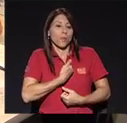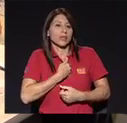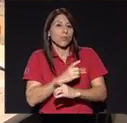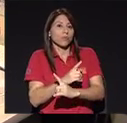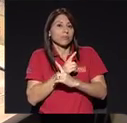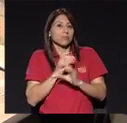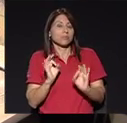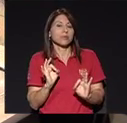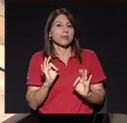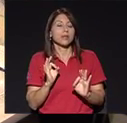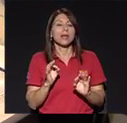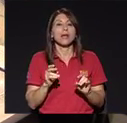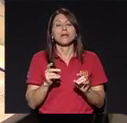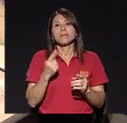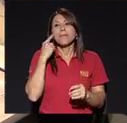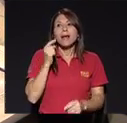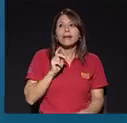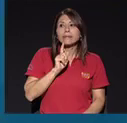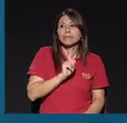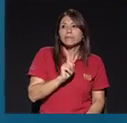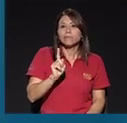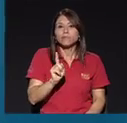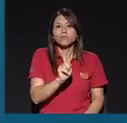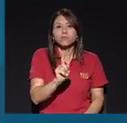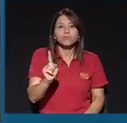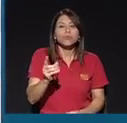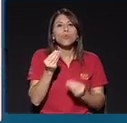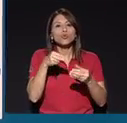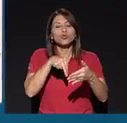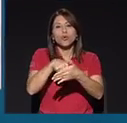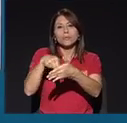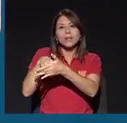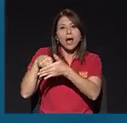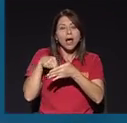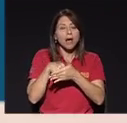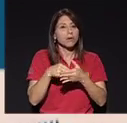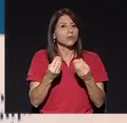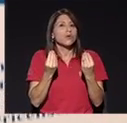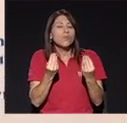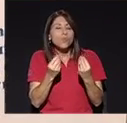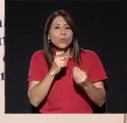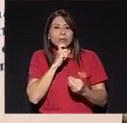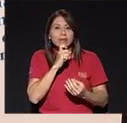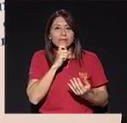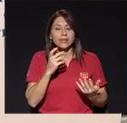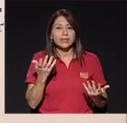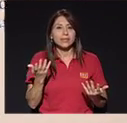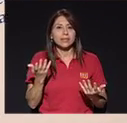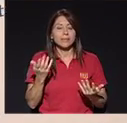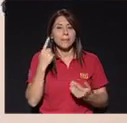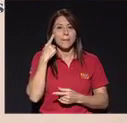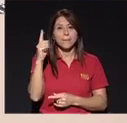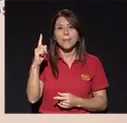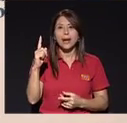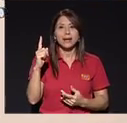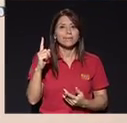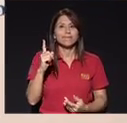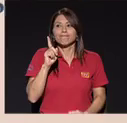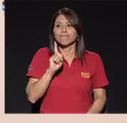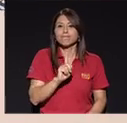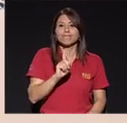uno mismo. En la parte, digamos, de desplazamiento hay muchos obstáculos, entonces es muy difícil muchas veces